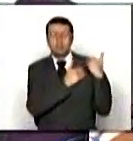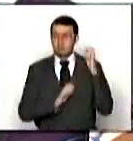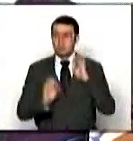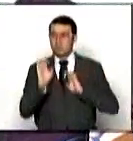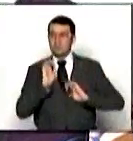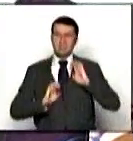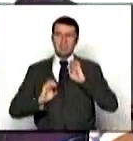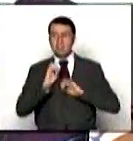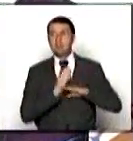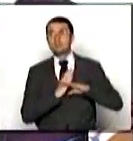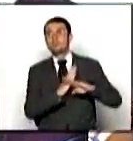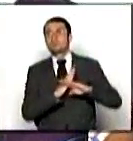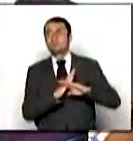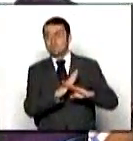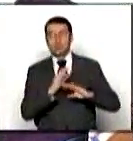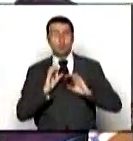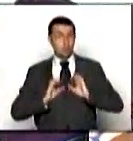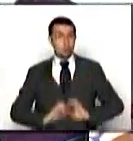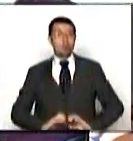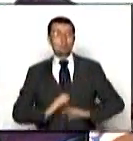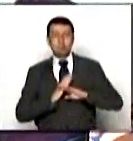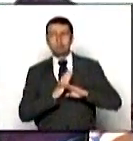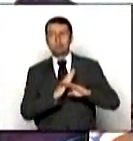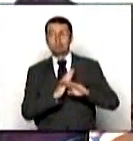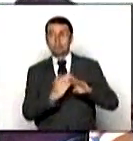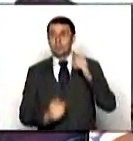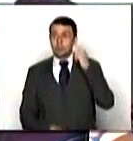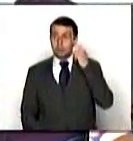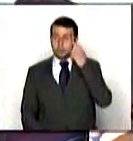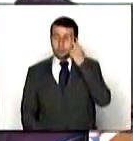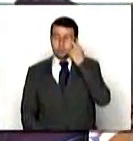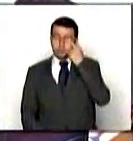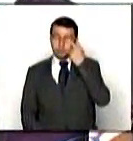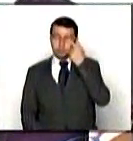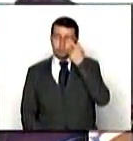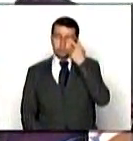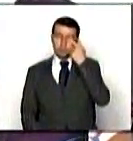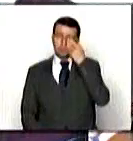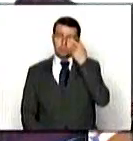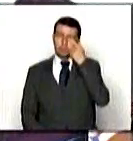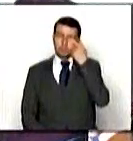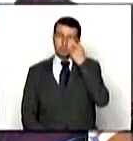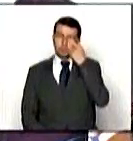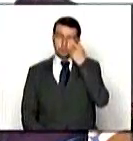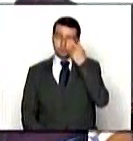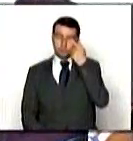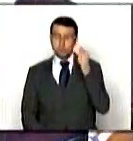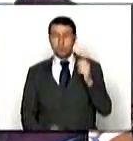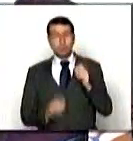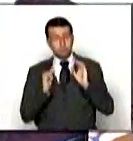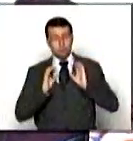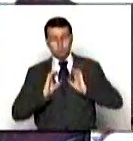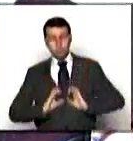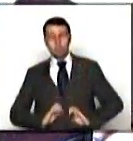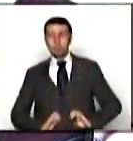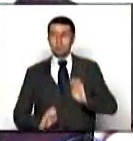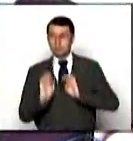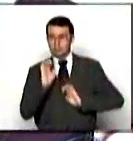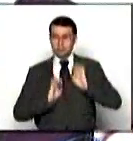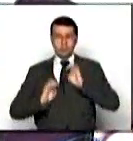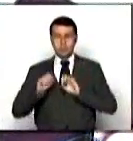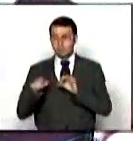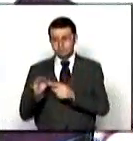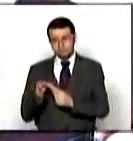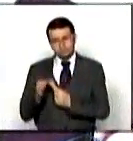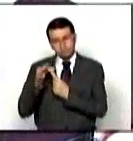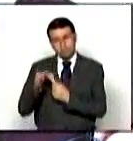cuerpo de una manera constante. El sistema inmune es prácticamente un órgano que es fundamental en la salud de los niños y en